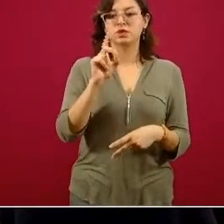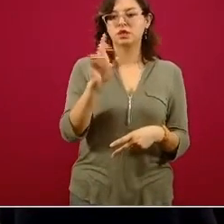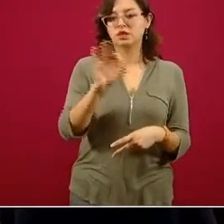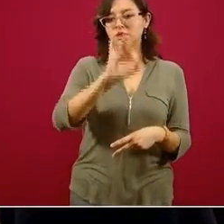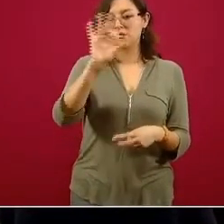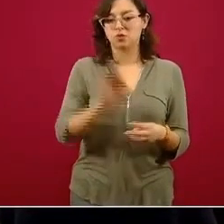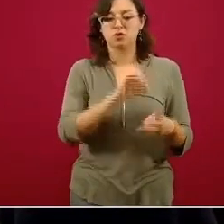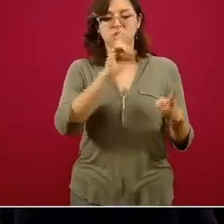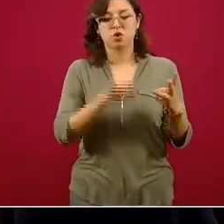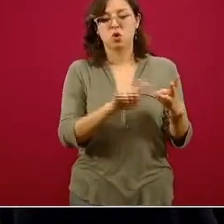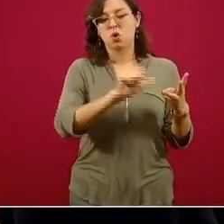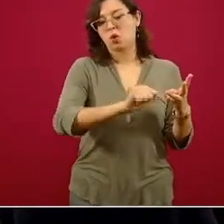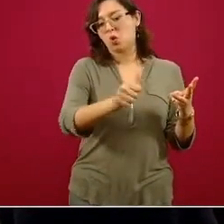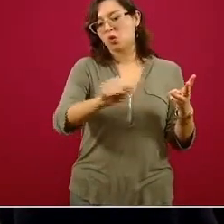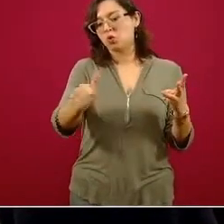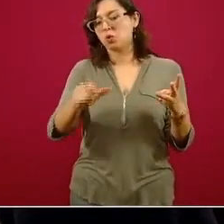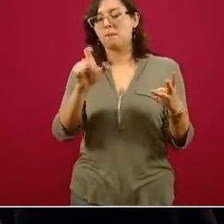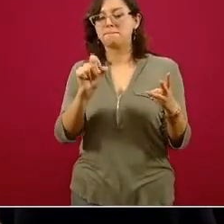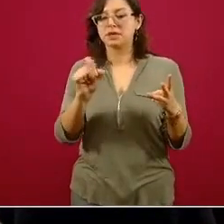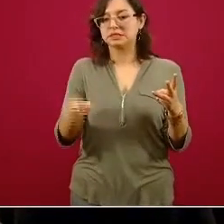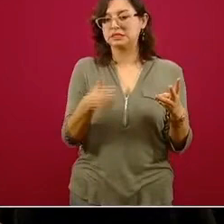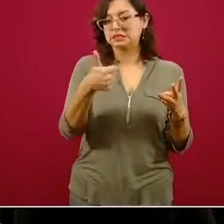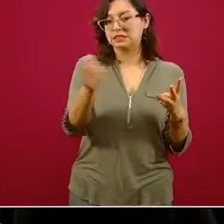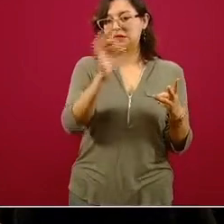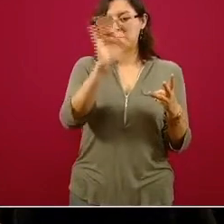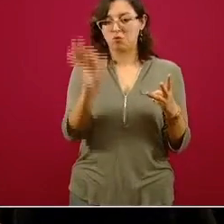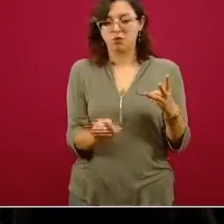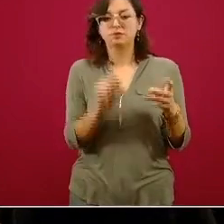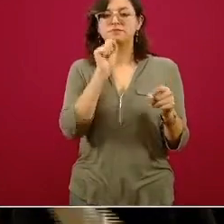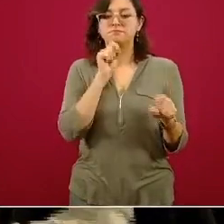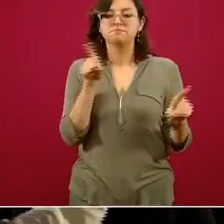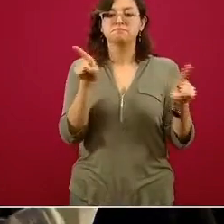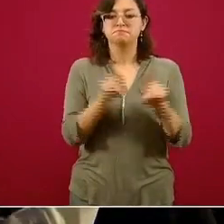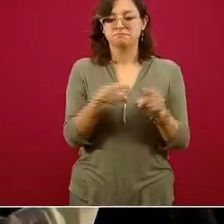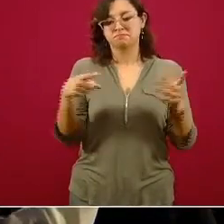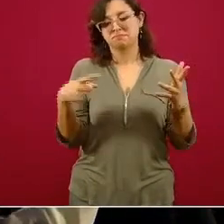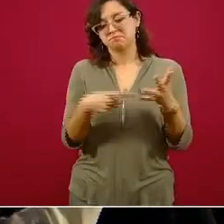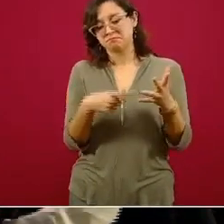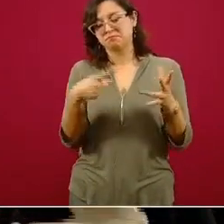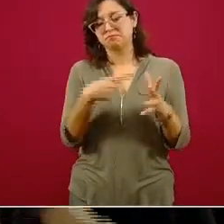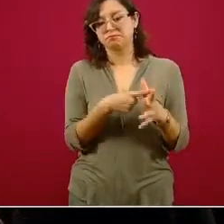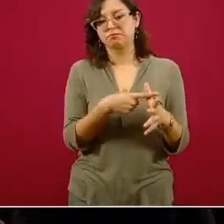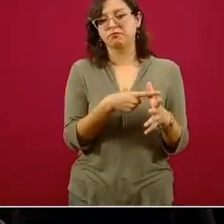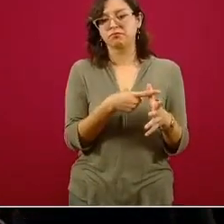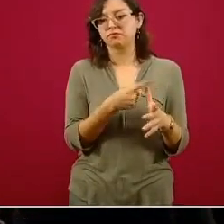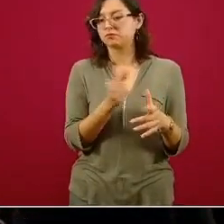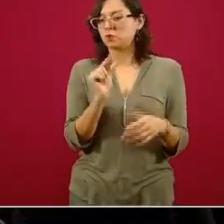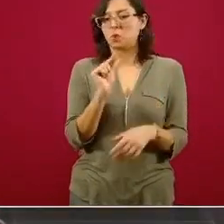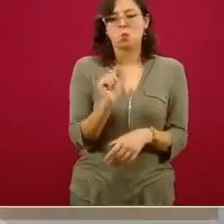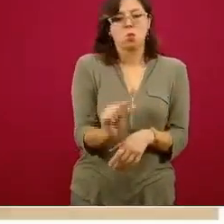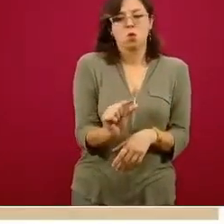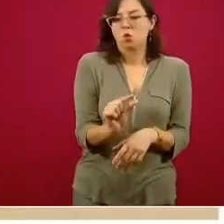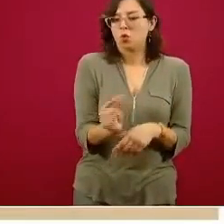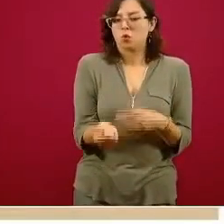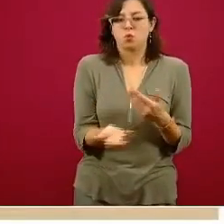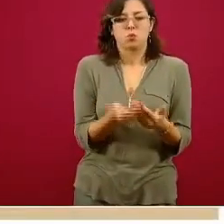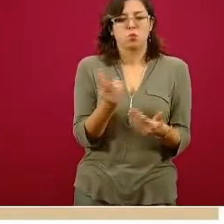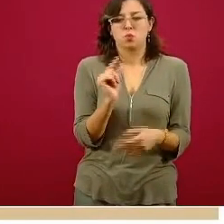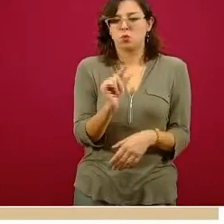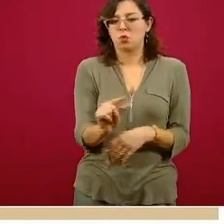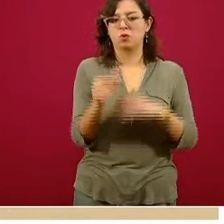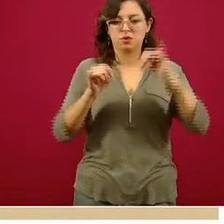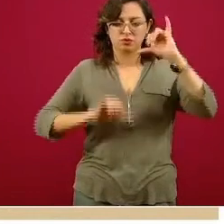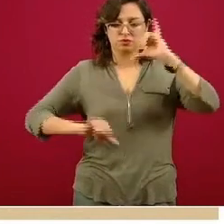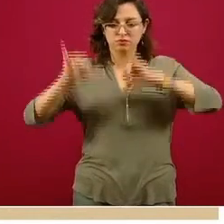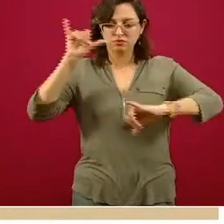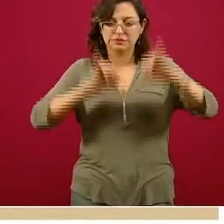salud, un 26%, y también, como ya lo veíamos viendo desde el inicio, un muy menor porcentaje para